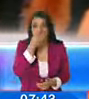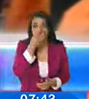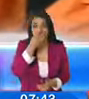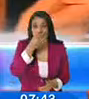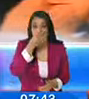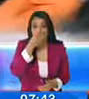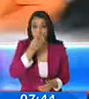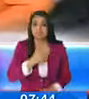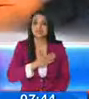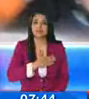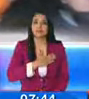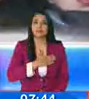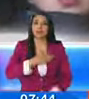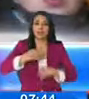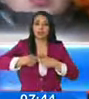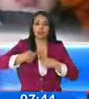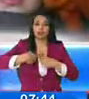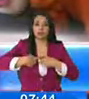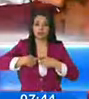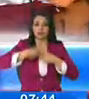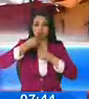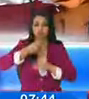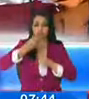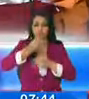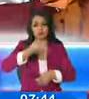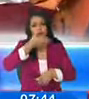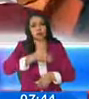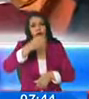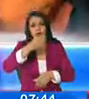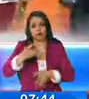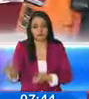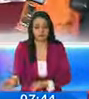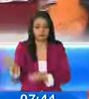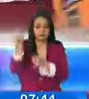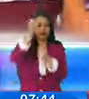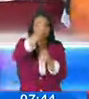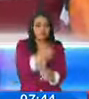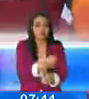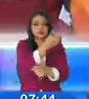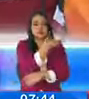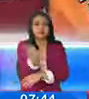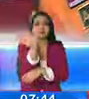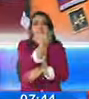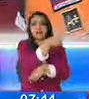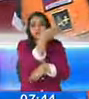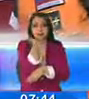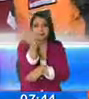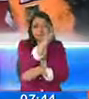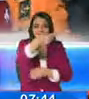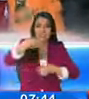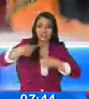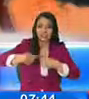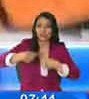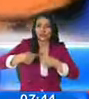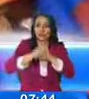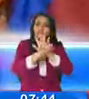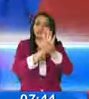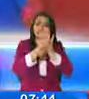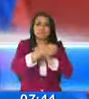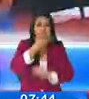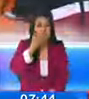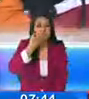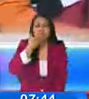Entonando las notas del himno Quito, el burgomaestre entregó la bandera de la ciudad a los miembros de la casaca roja como símbolo de los